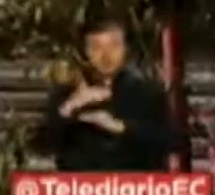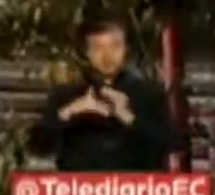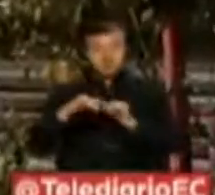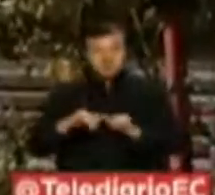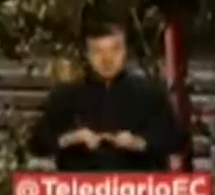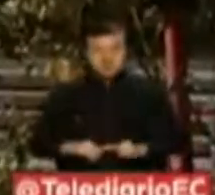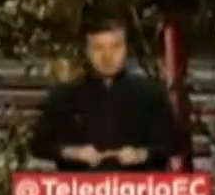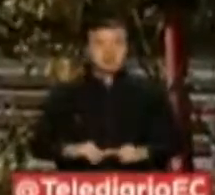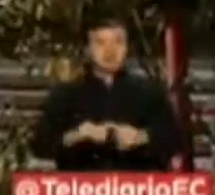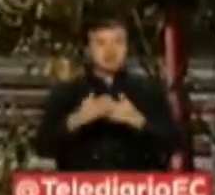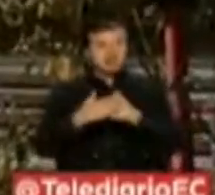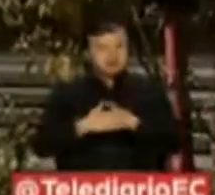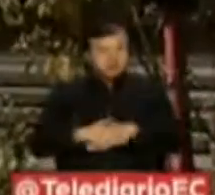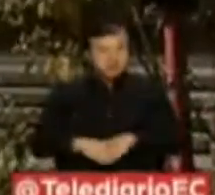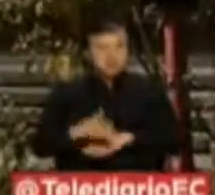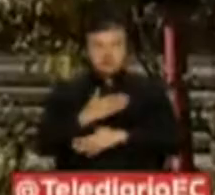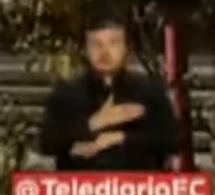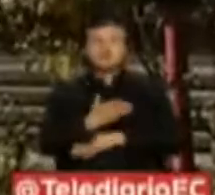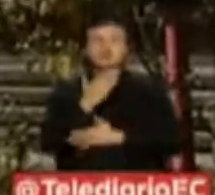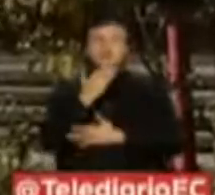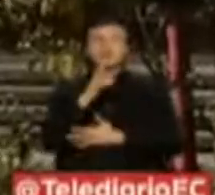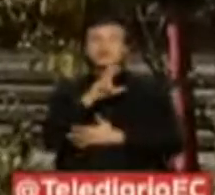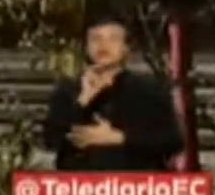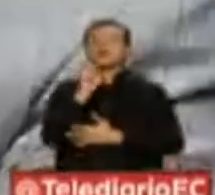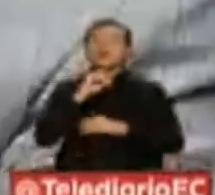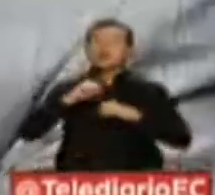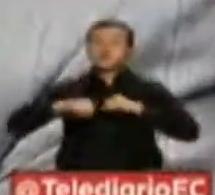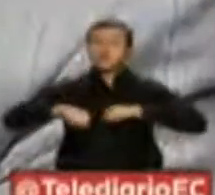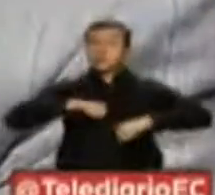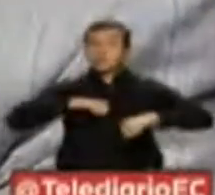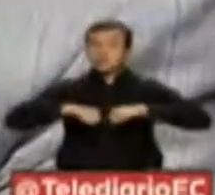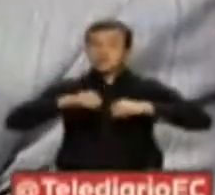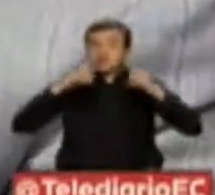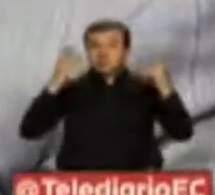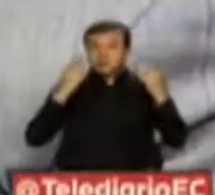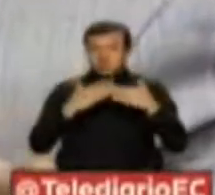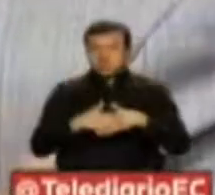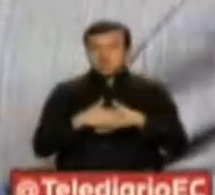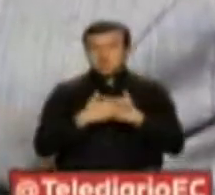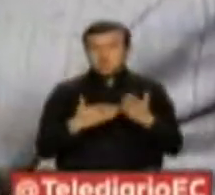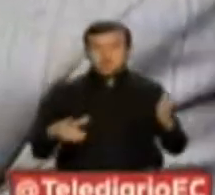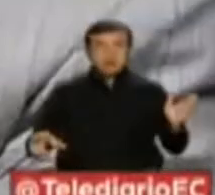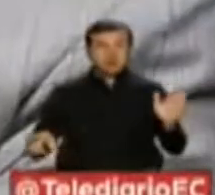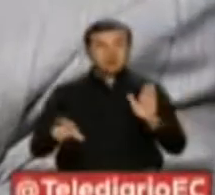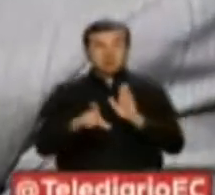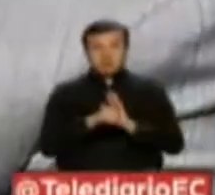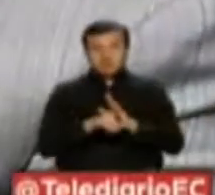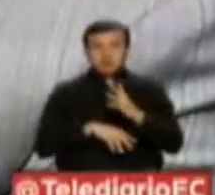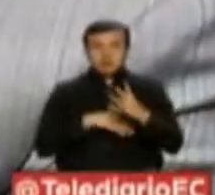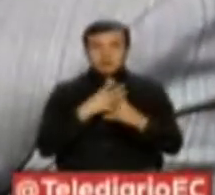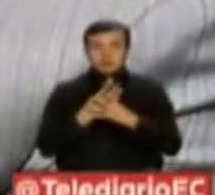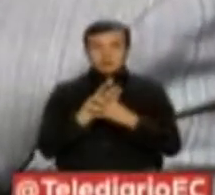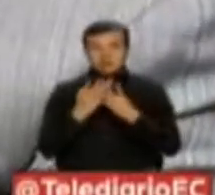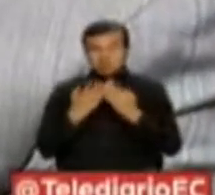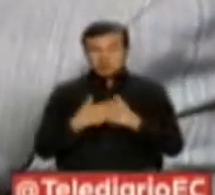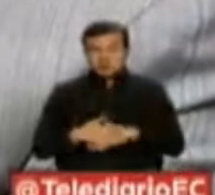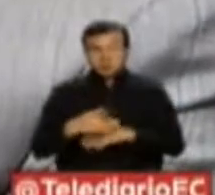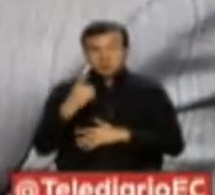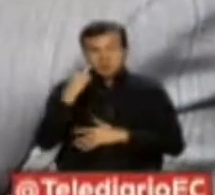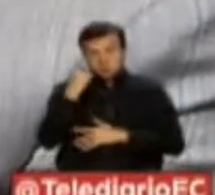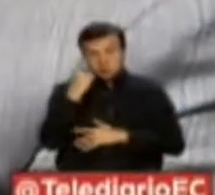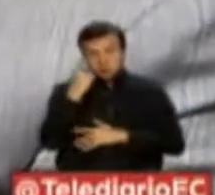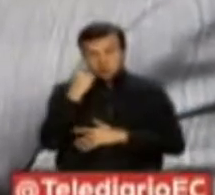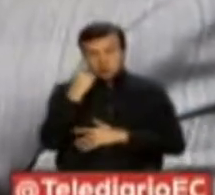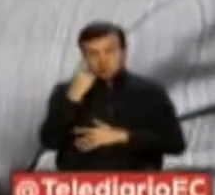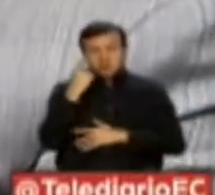con la vinculación que se formuló el 30 de mayo. En conclusión, el Código Orgánico Integral Penal que permite